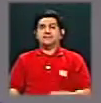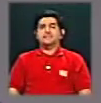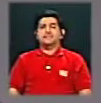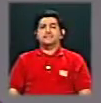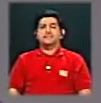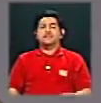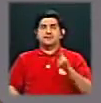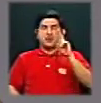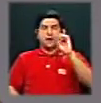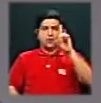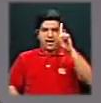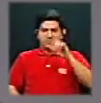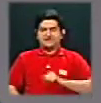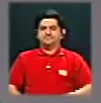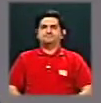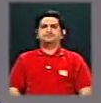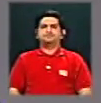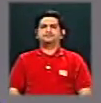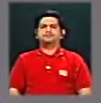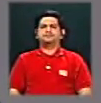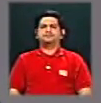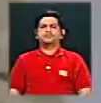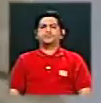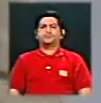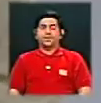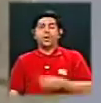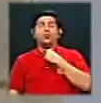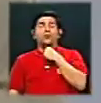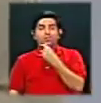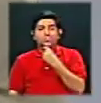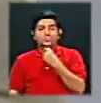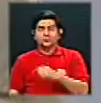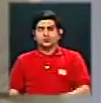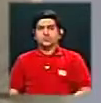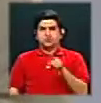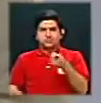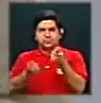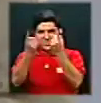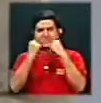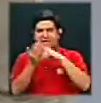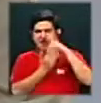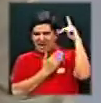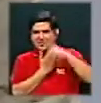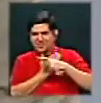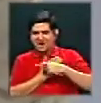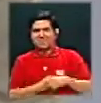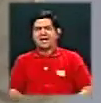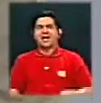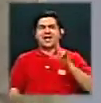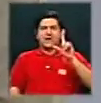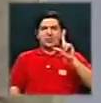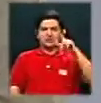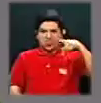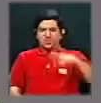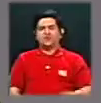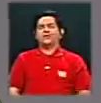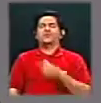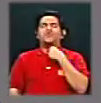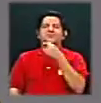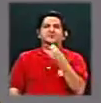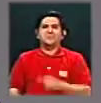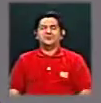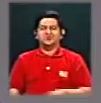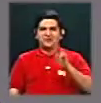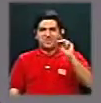Universidad Estatal a Distancia. Es un placer contar con su presencia en nuestro programa, Luis Paulino. Con mucho gusto, Mauricio. Gracias